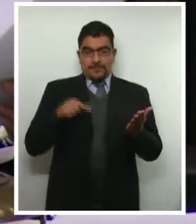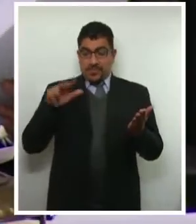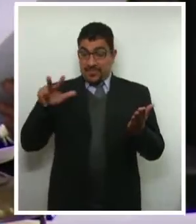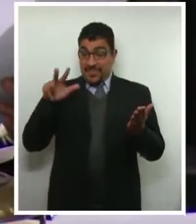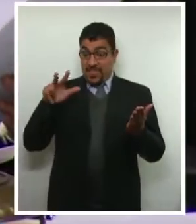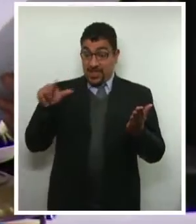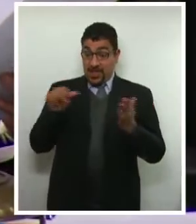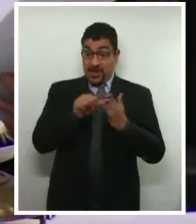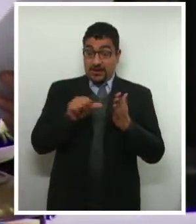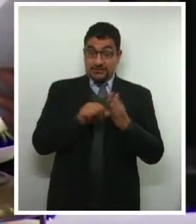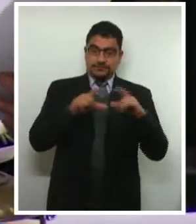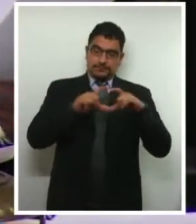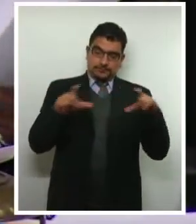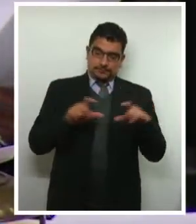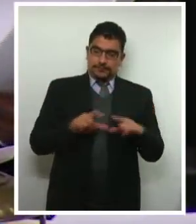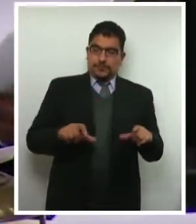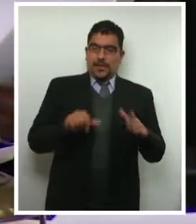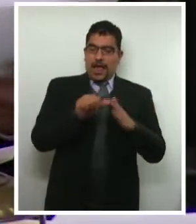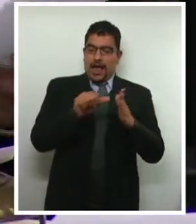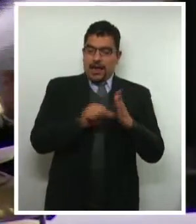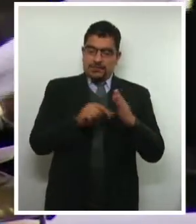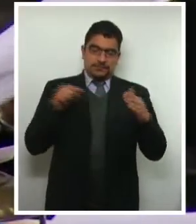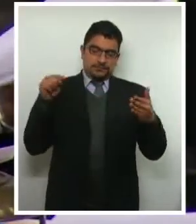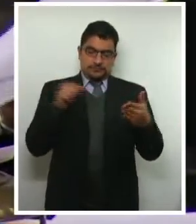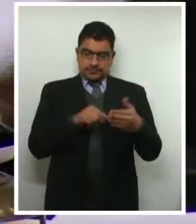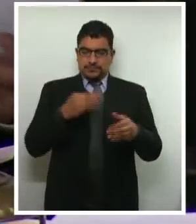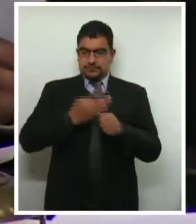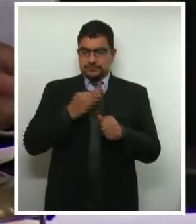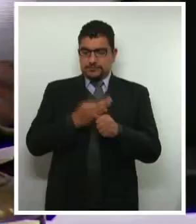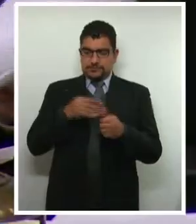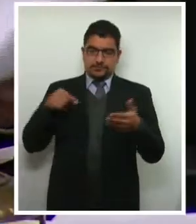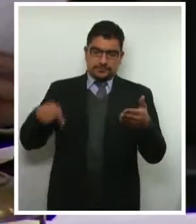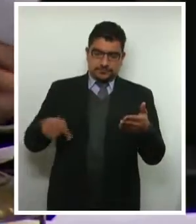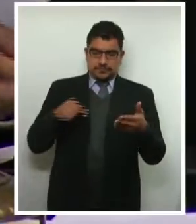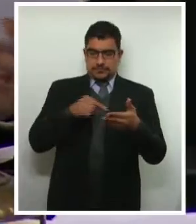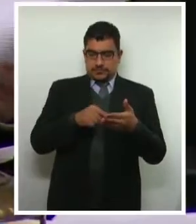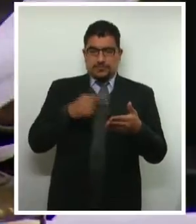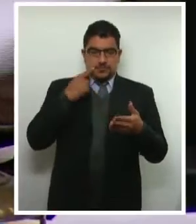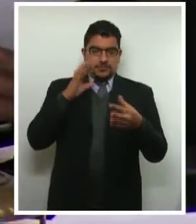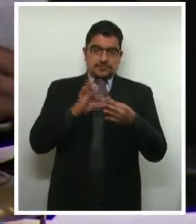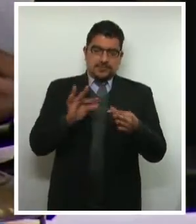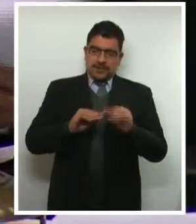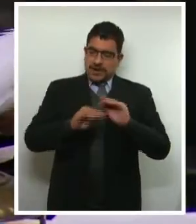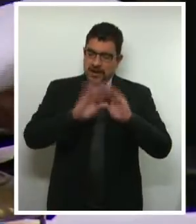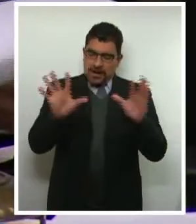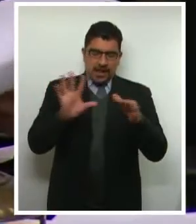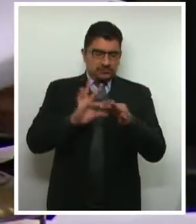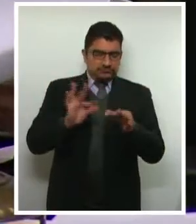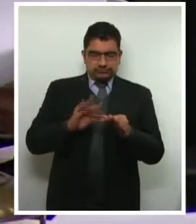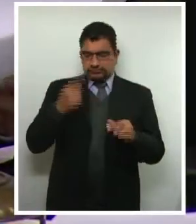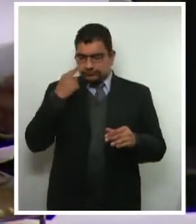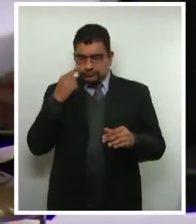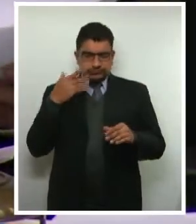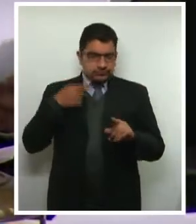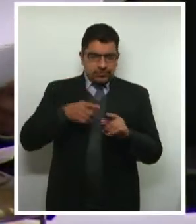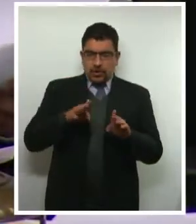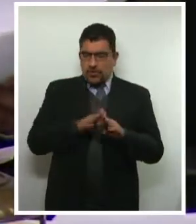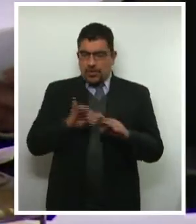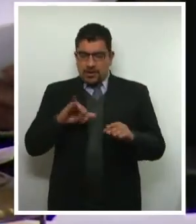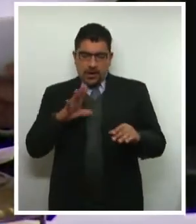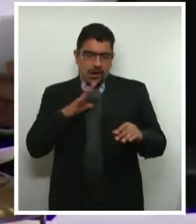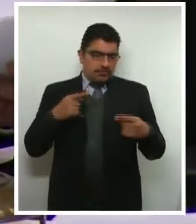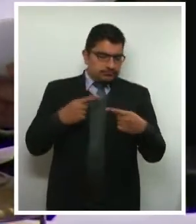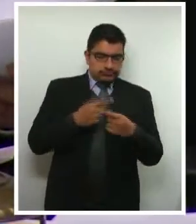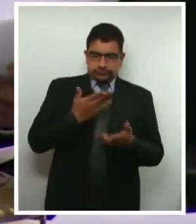18º es un artículo que actualmente se está aclarando, se está buscando si hay